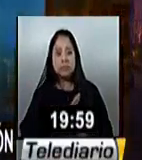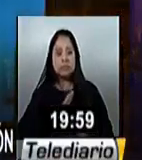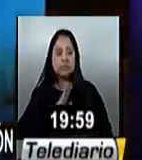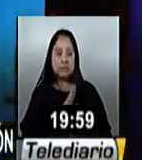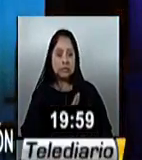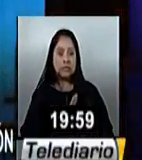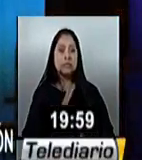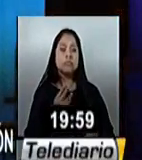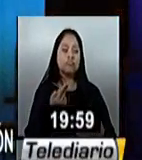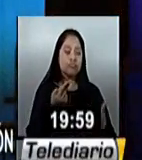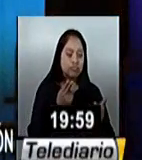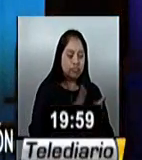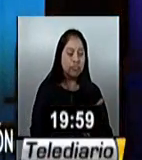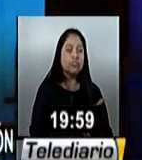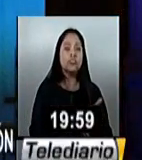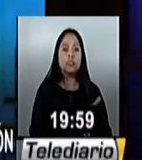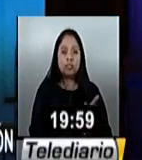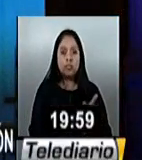buscan